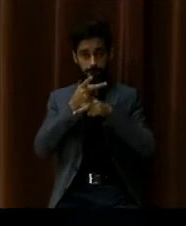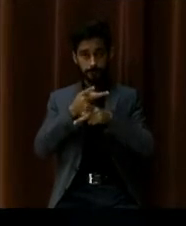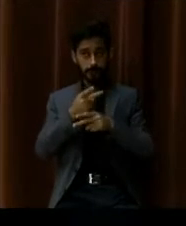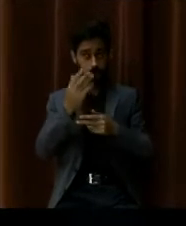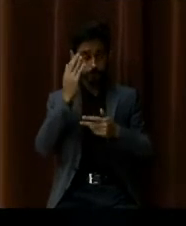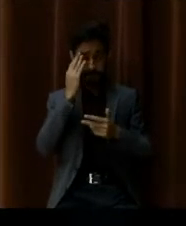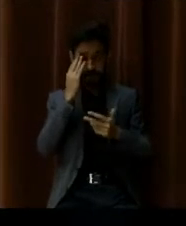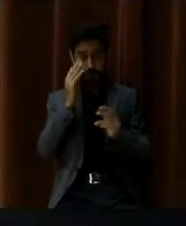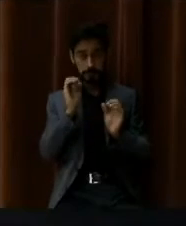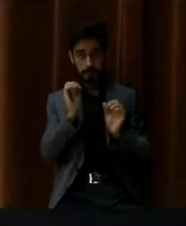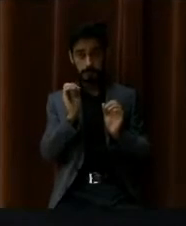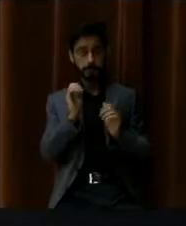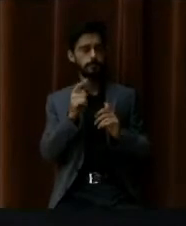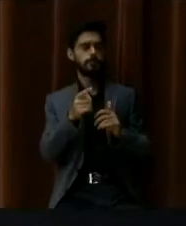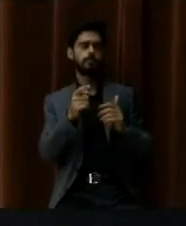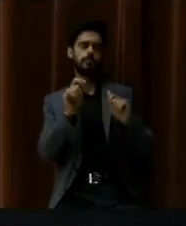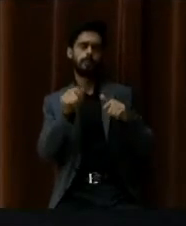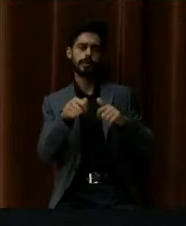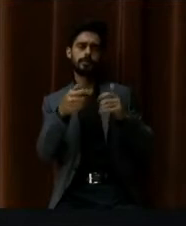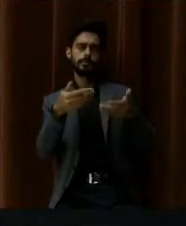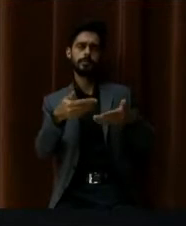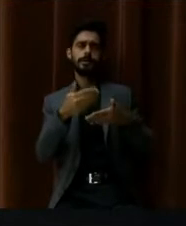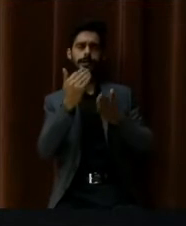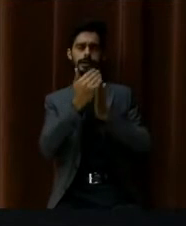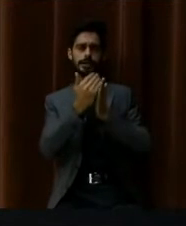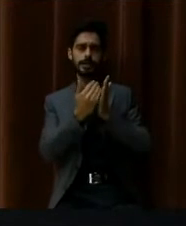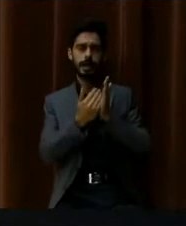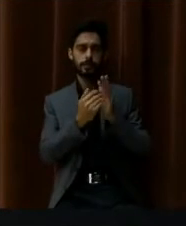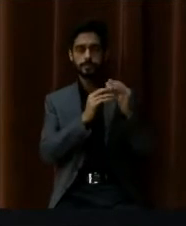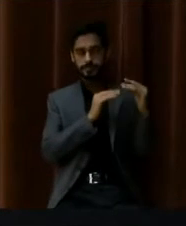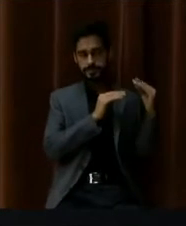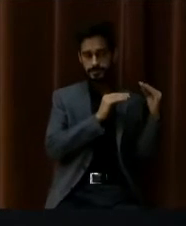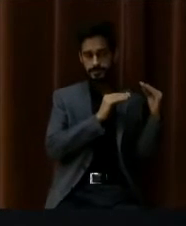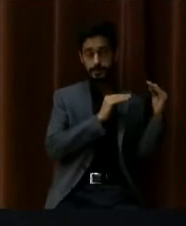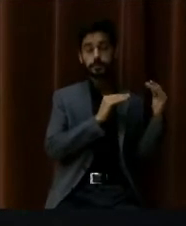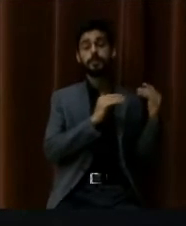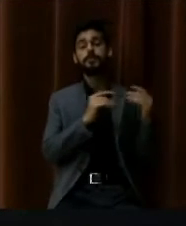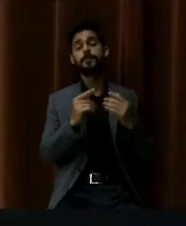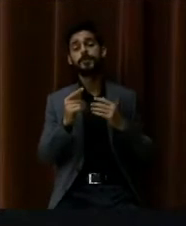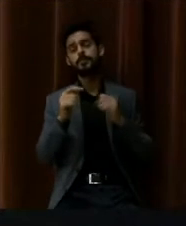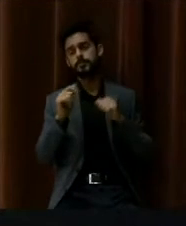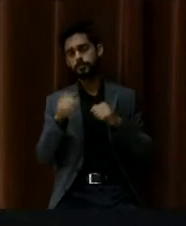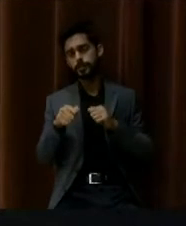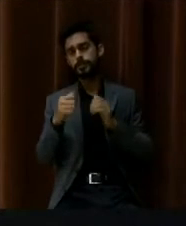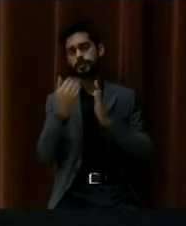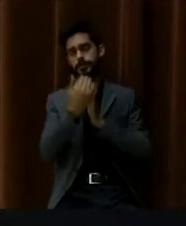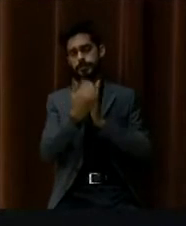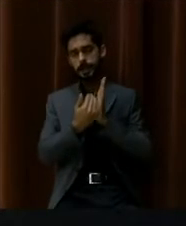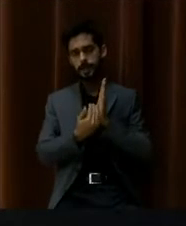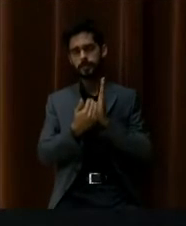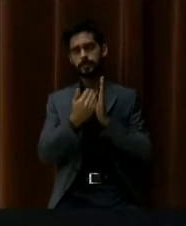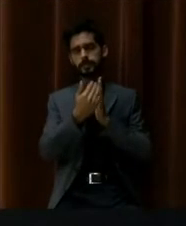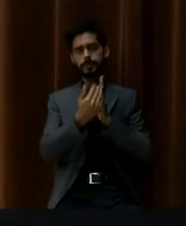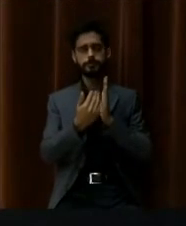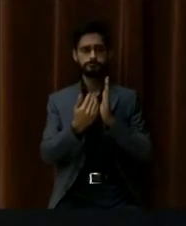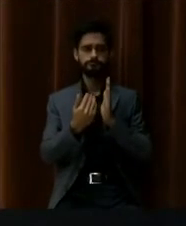someter el listado de los que a por lo menos los que estén en zona marítimo terrestre se lo voy a agradecer